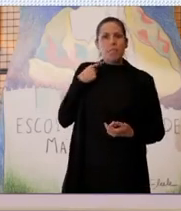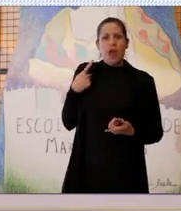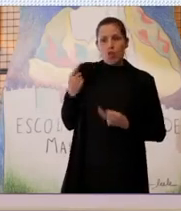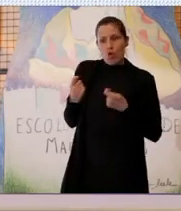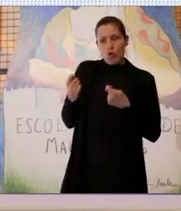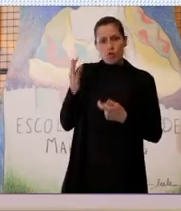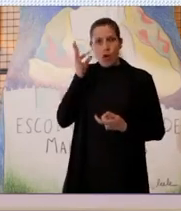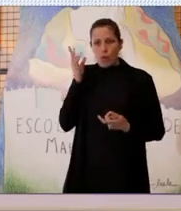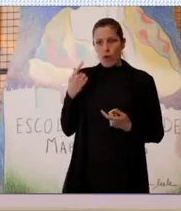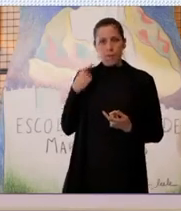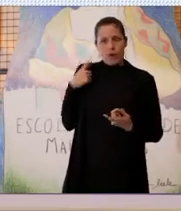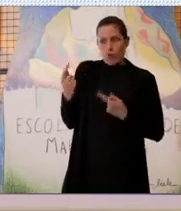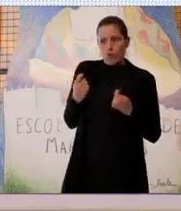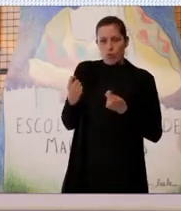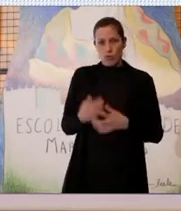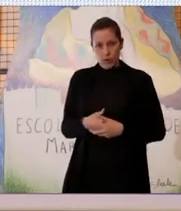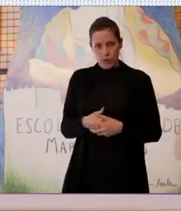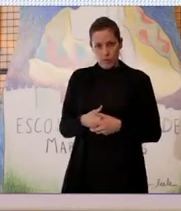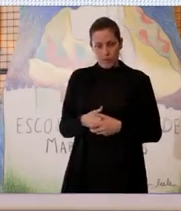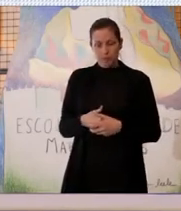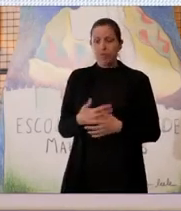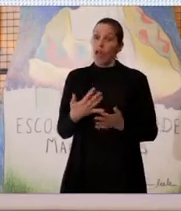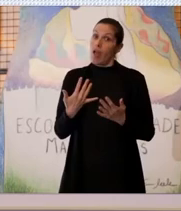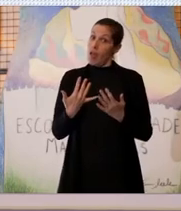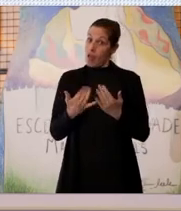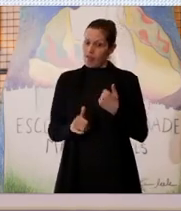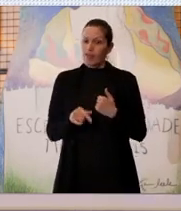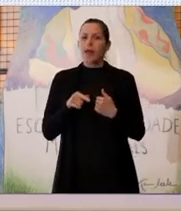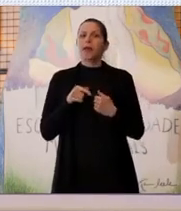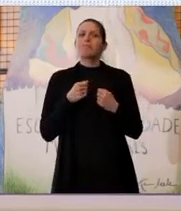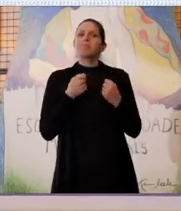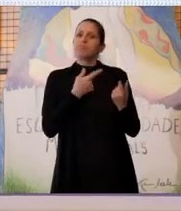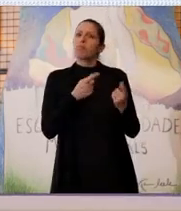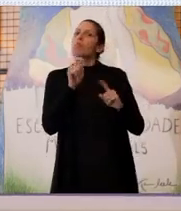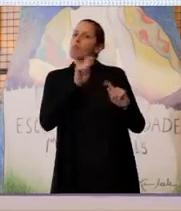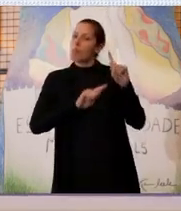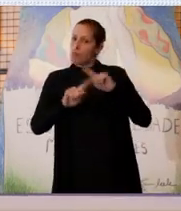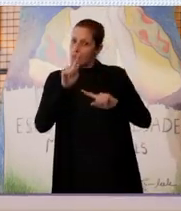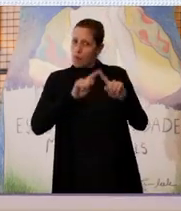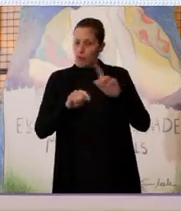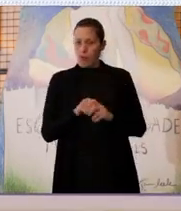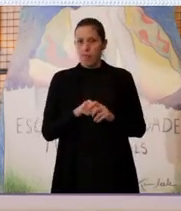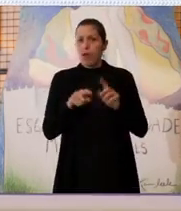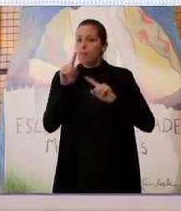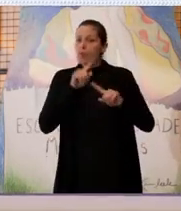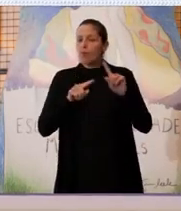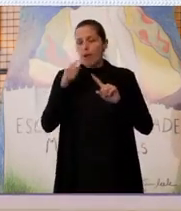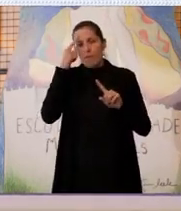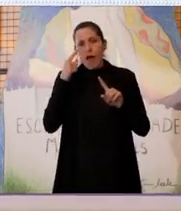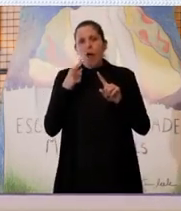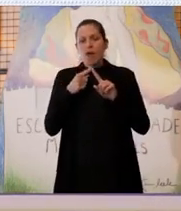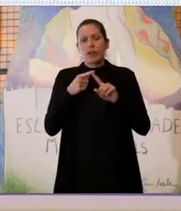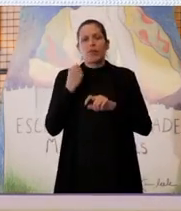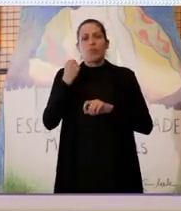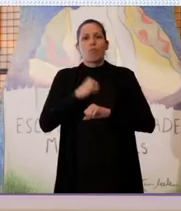en que estamos en política y eso es un problema para poder perpetuarnos y consolidarnos en el